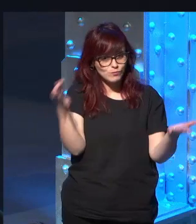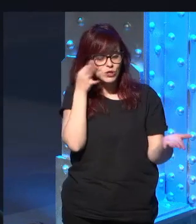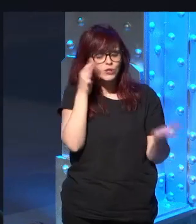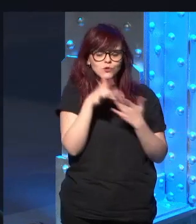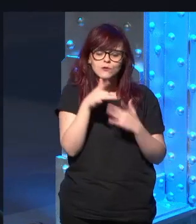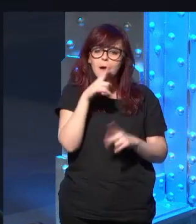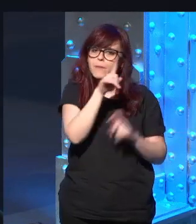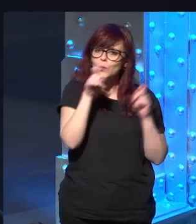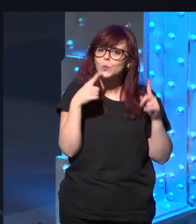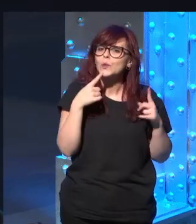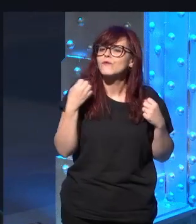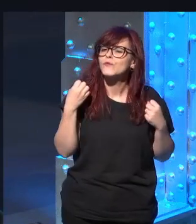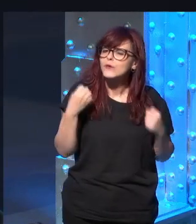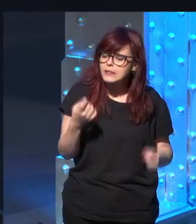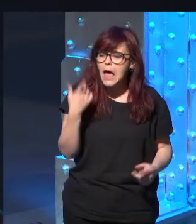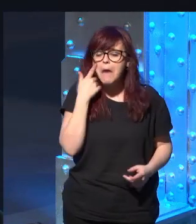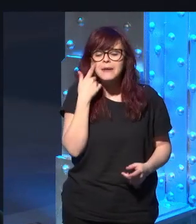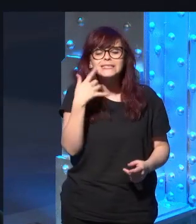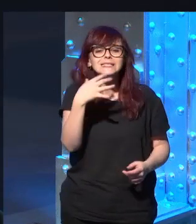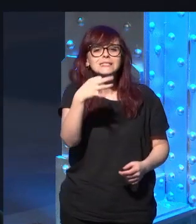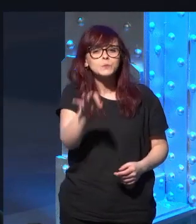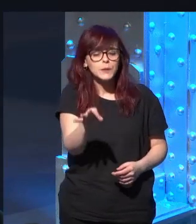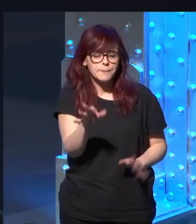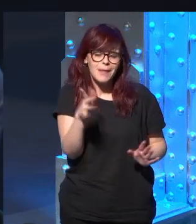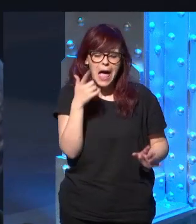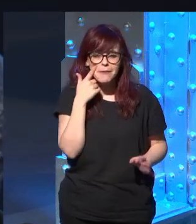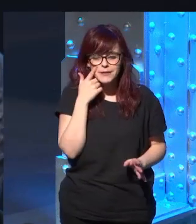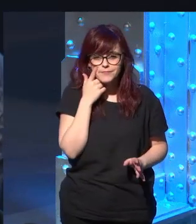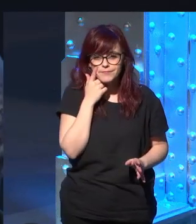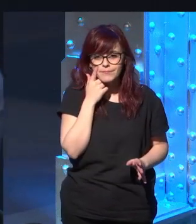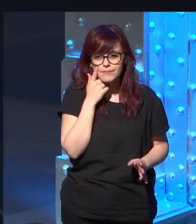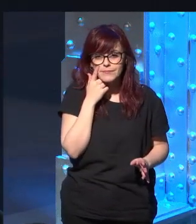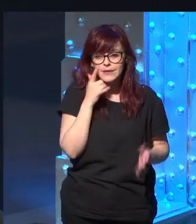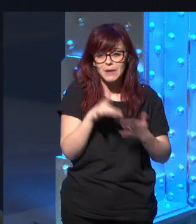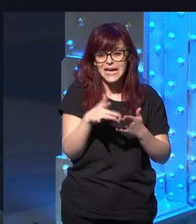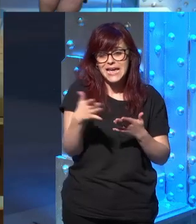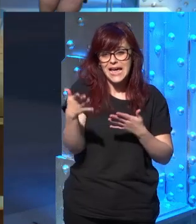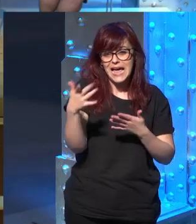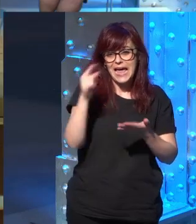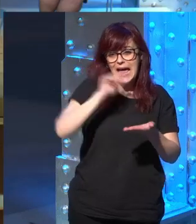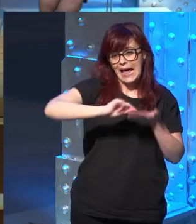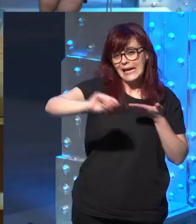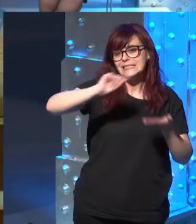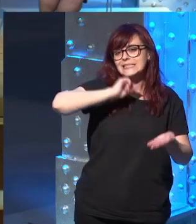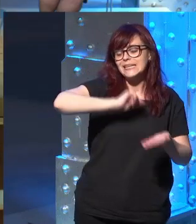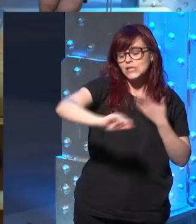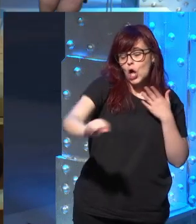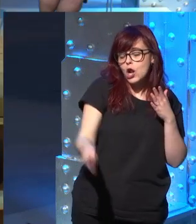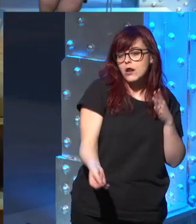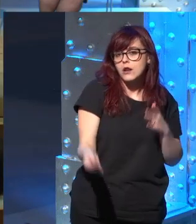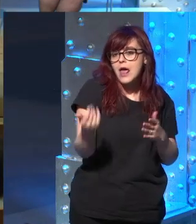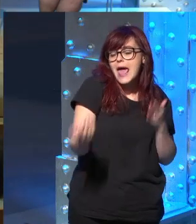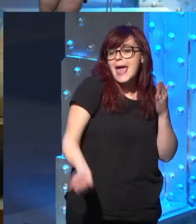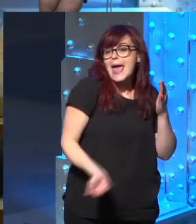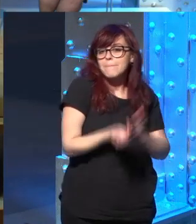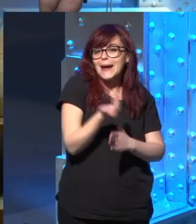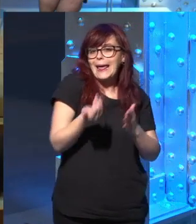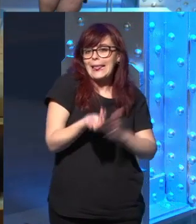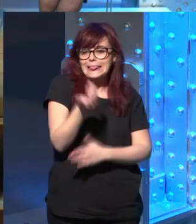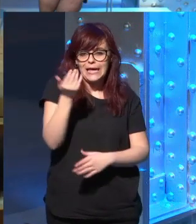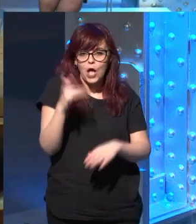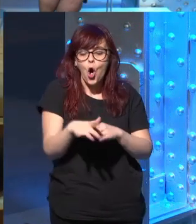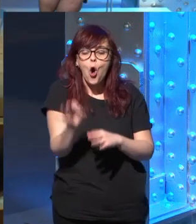pregunta fuertecita y es, ¿se puede dejar de ser escritor emergente una promesa de